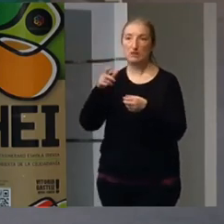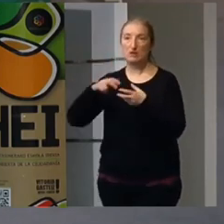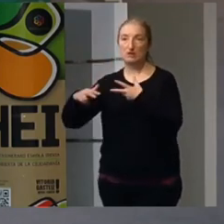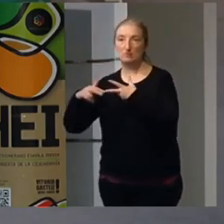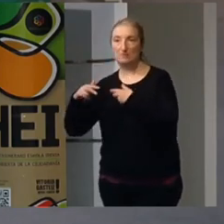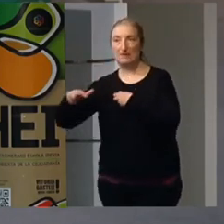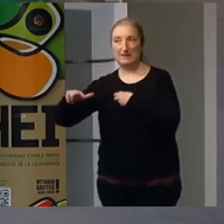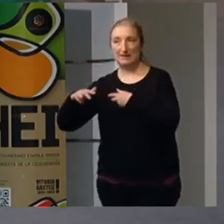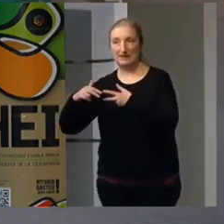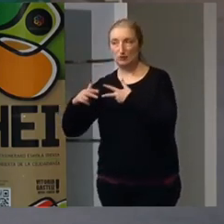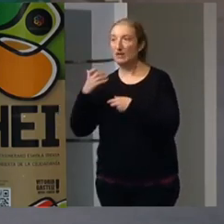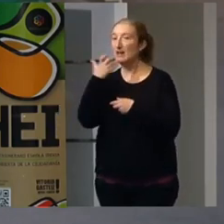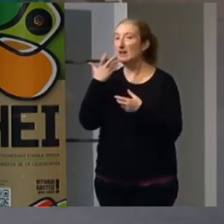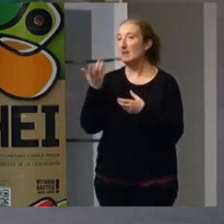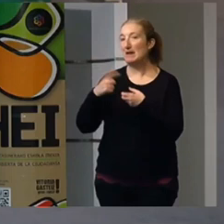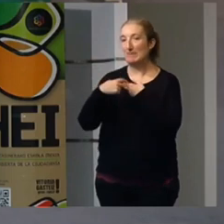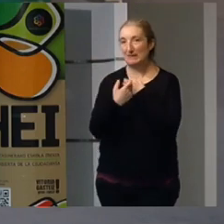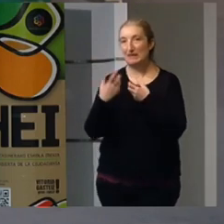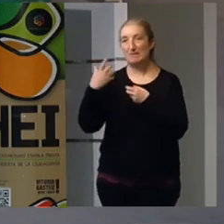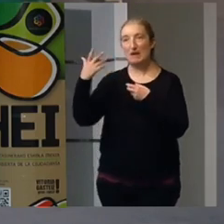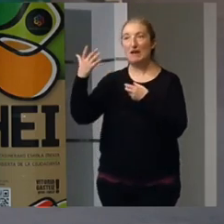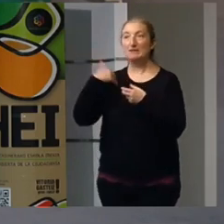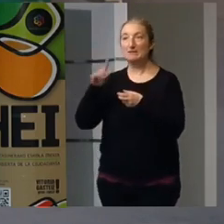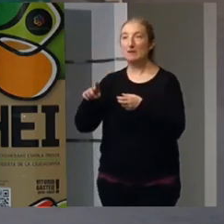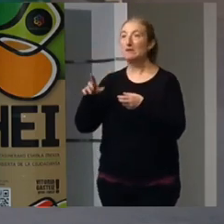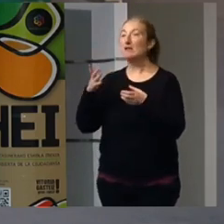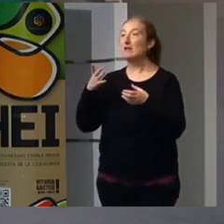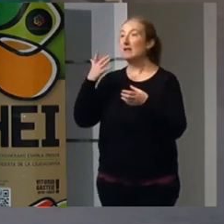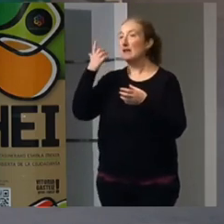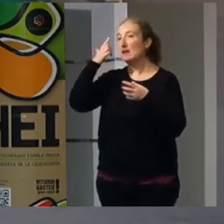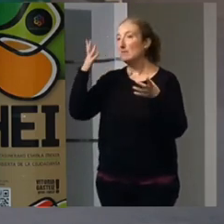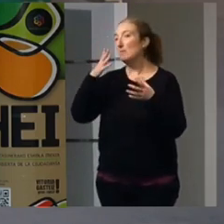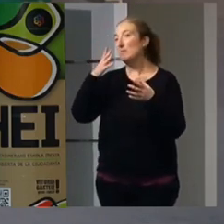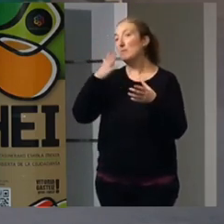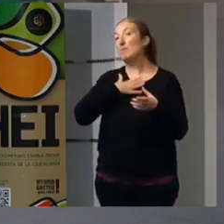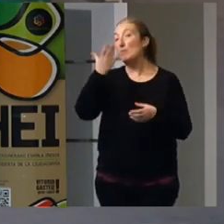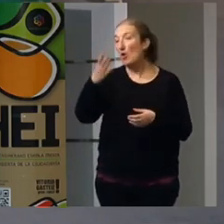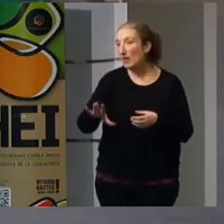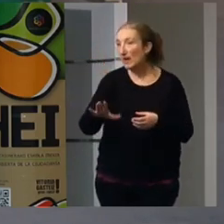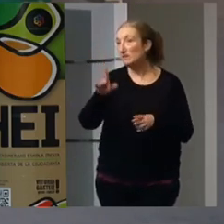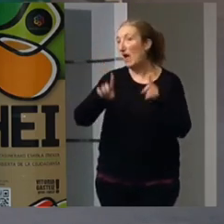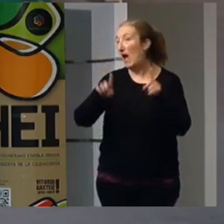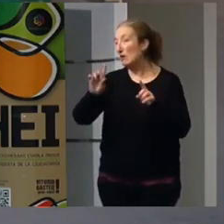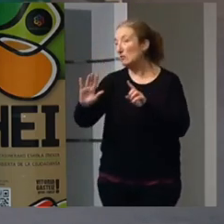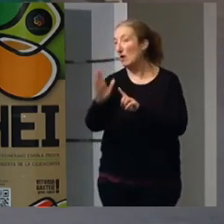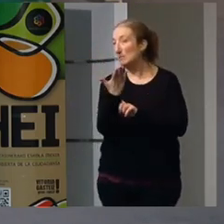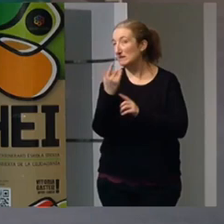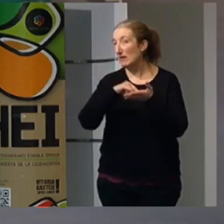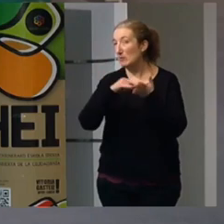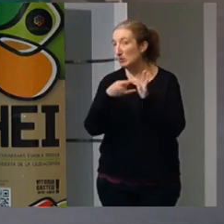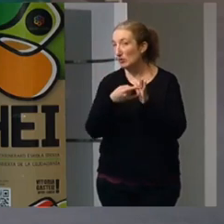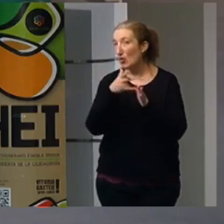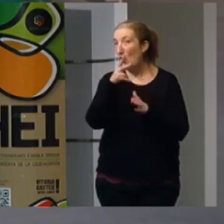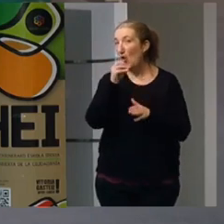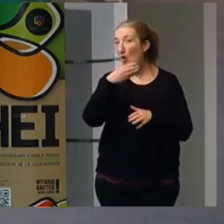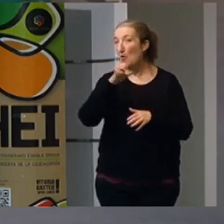hartzaile bat zer den, eta bidean ager daitekeen zailtasunei buruz. Va a haber posibilidad, no sé si alguien ha presentado algún proyecto de